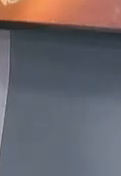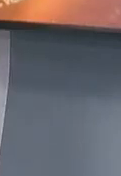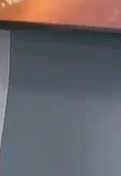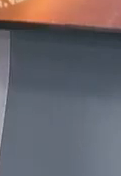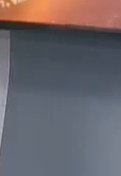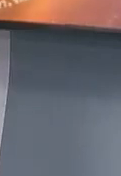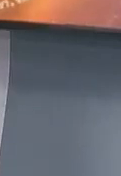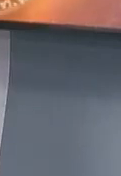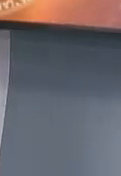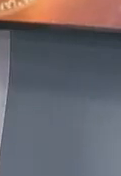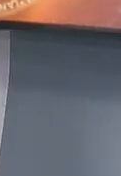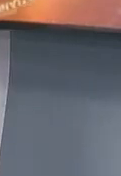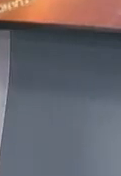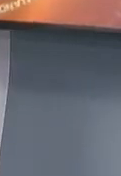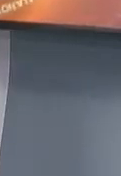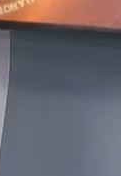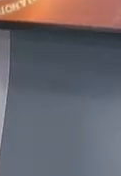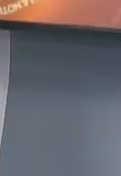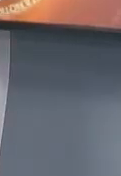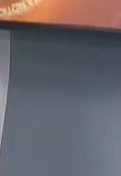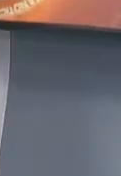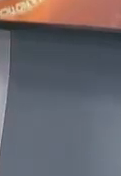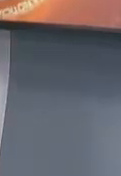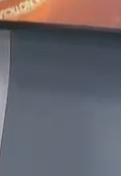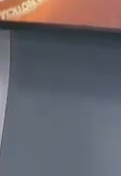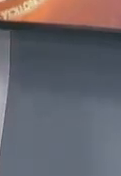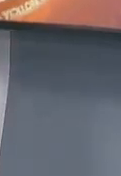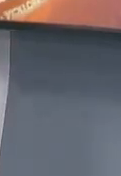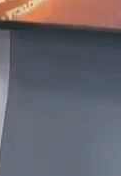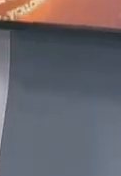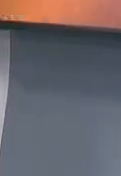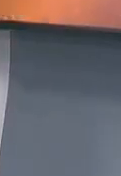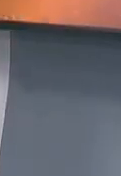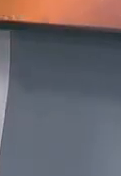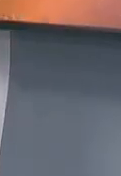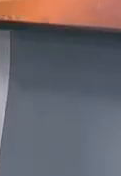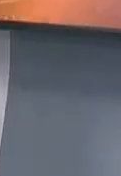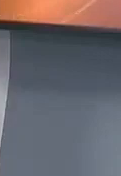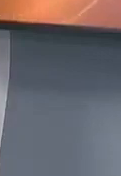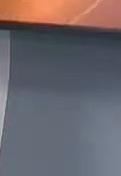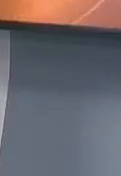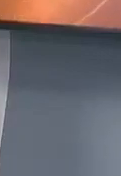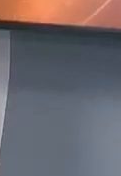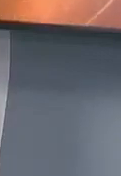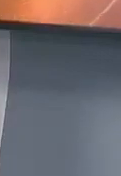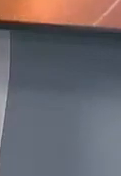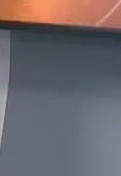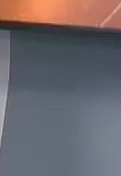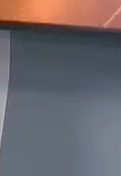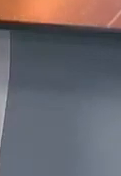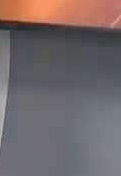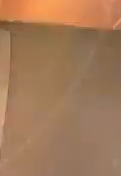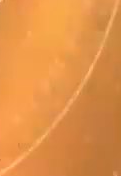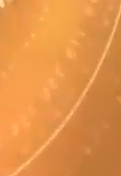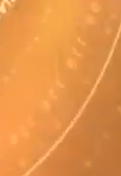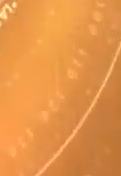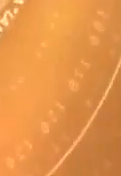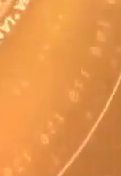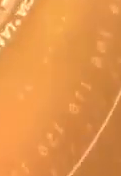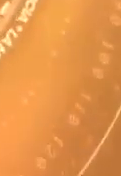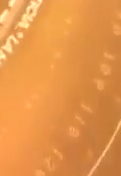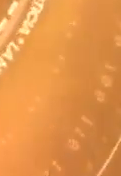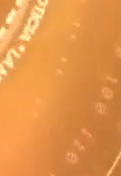través del gobierno comunal. Muchísimas gracias por su atención. Tengan todas y todos una feliz noche.